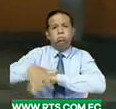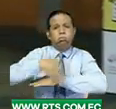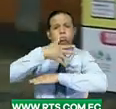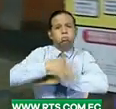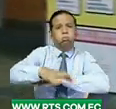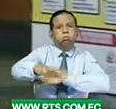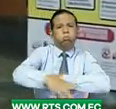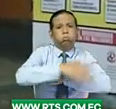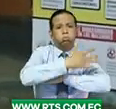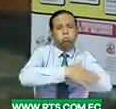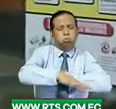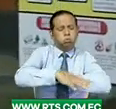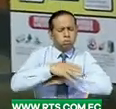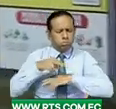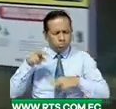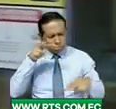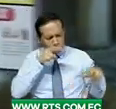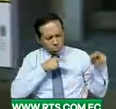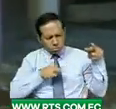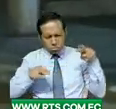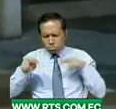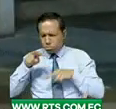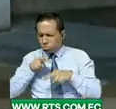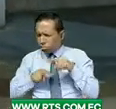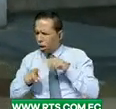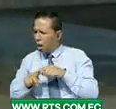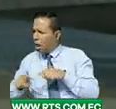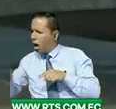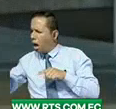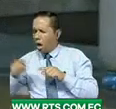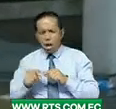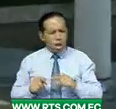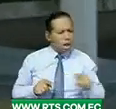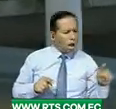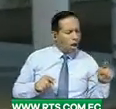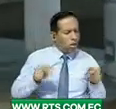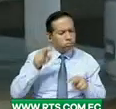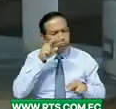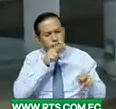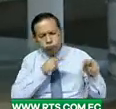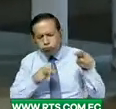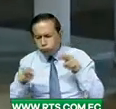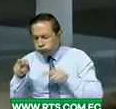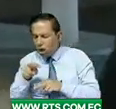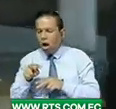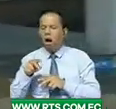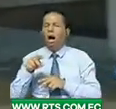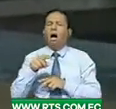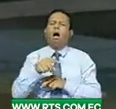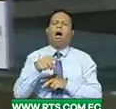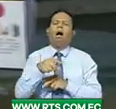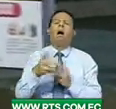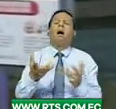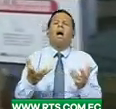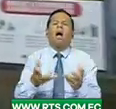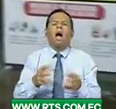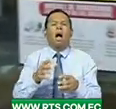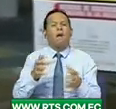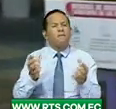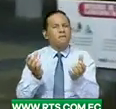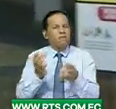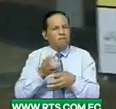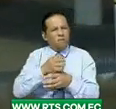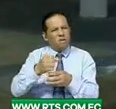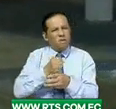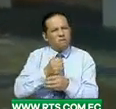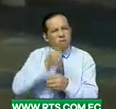y luego llegaron también unos metros más adelante y ahí comprobaron de lo que se trataba, era una funda con basura. Por eso la